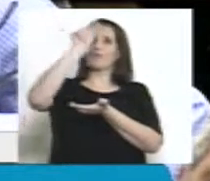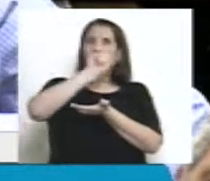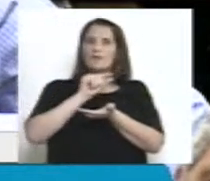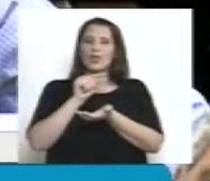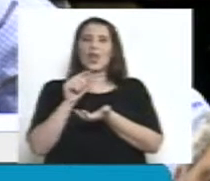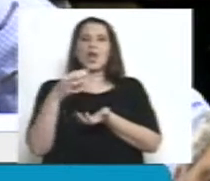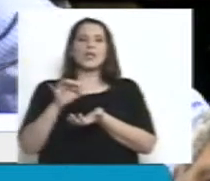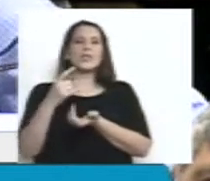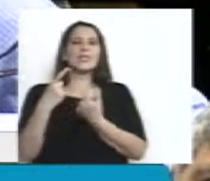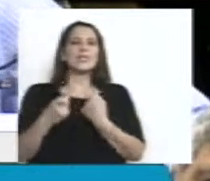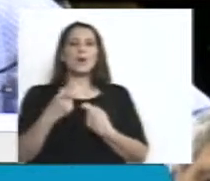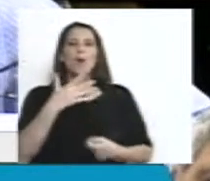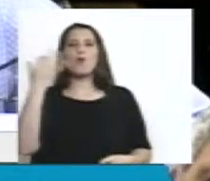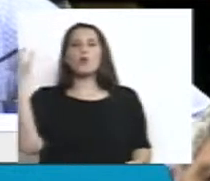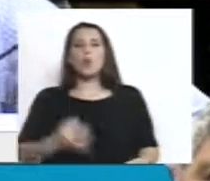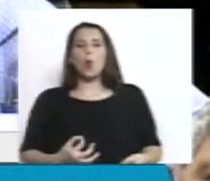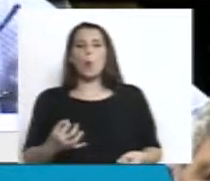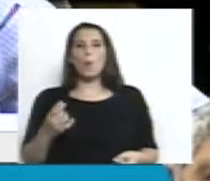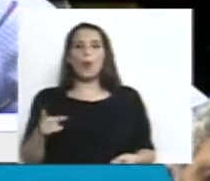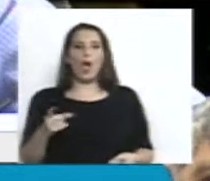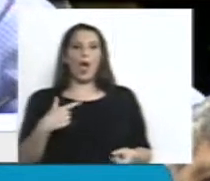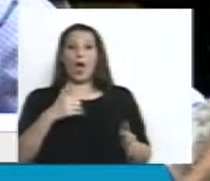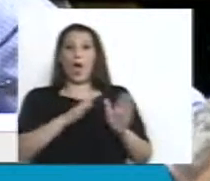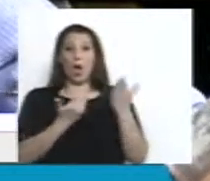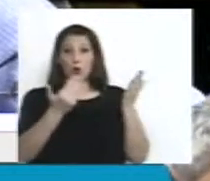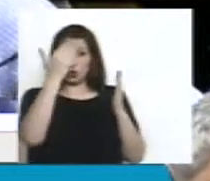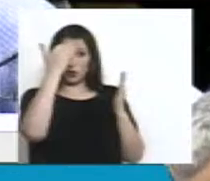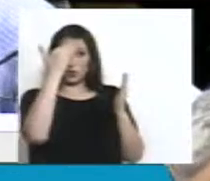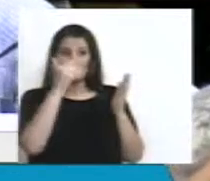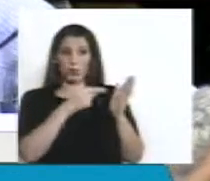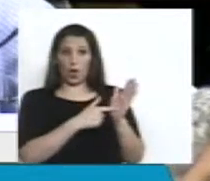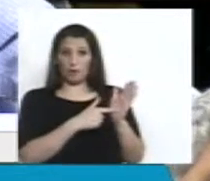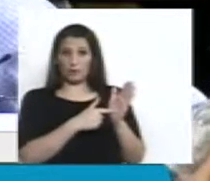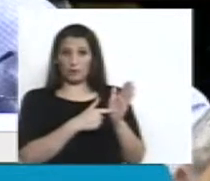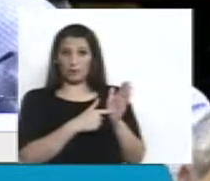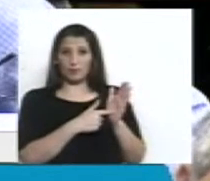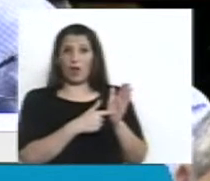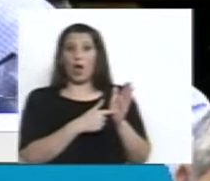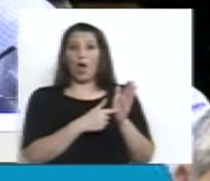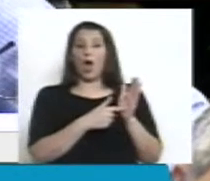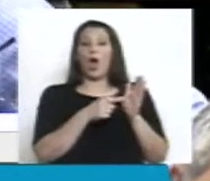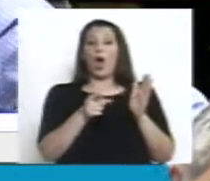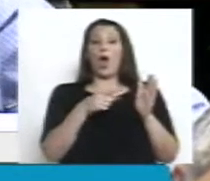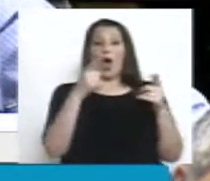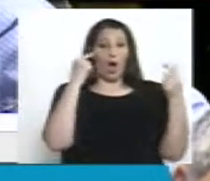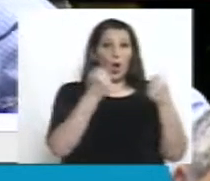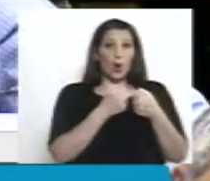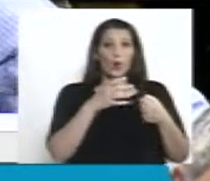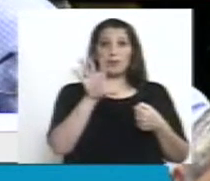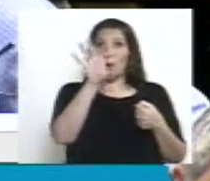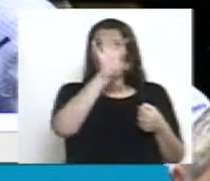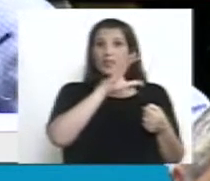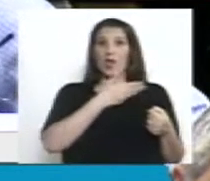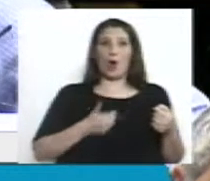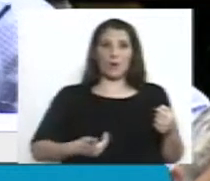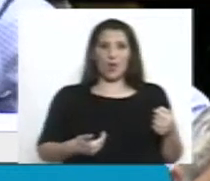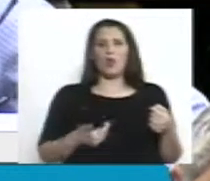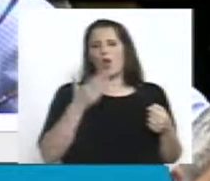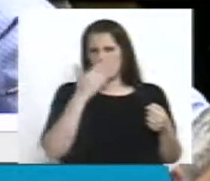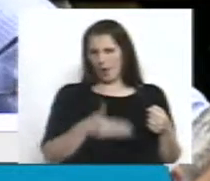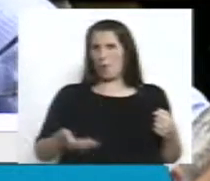se cumpla con el espíritu de la Constitución. Los pactos fiscales piden acuerdo de gobernadores, después que venga